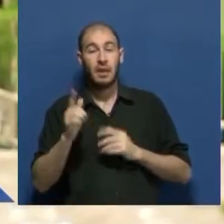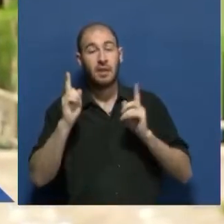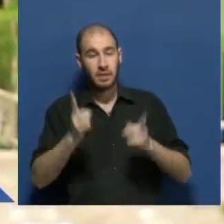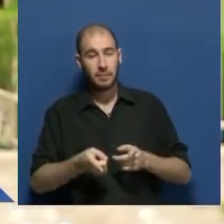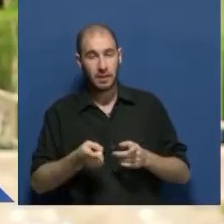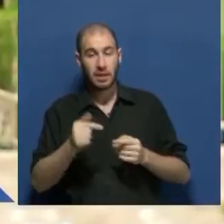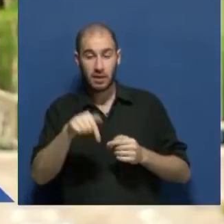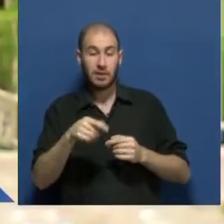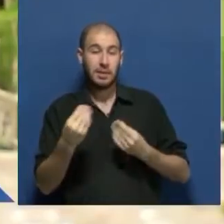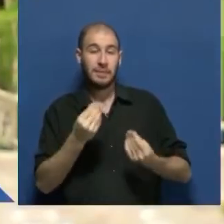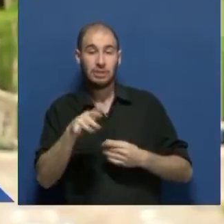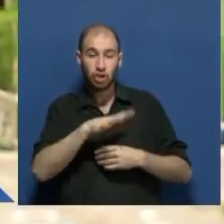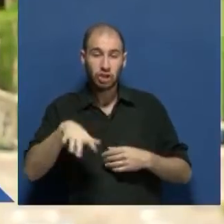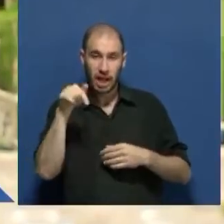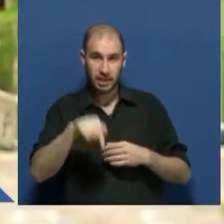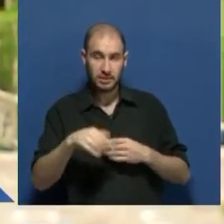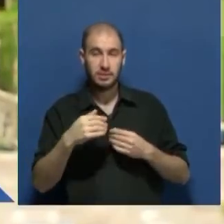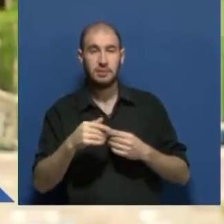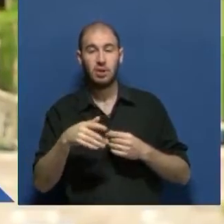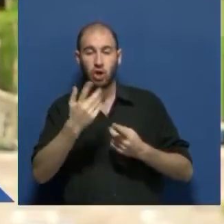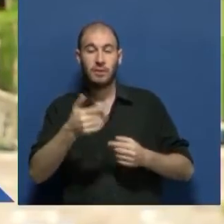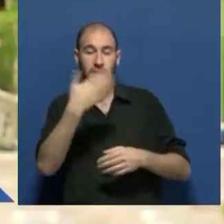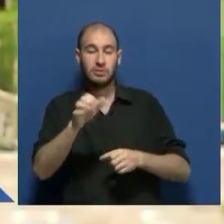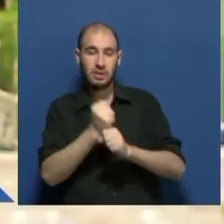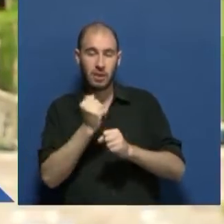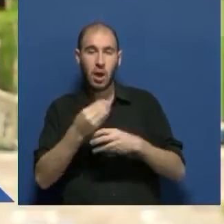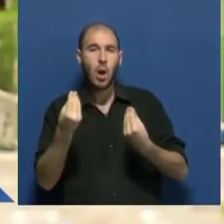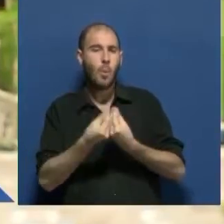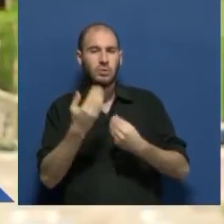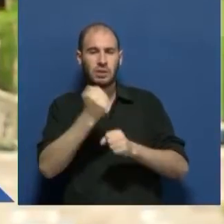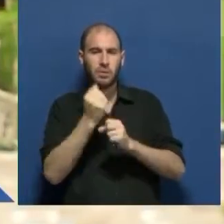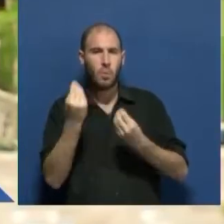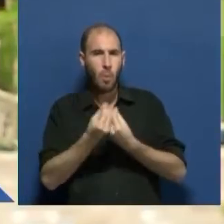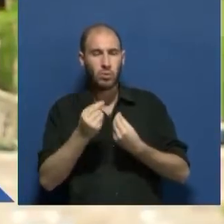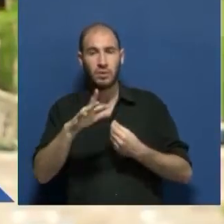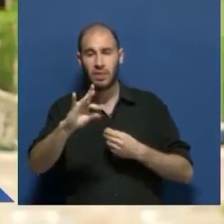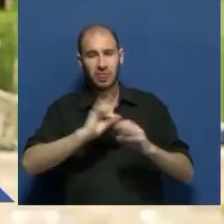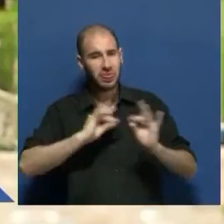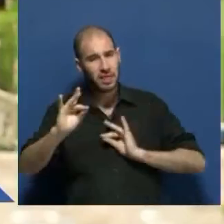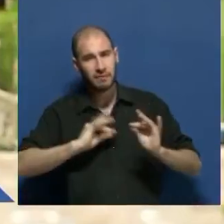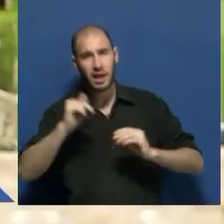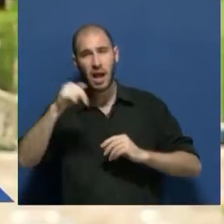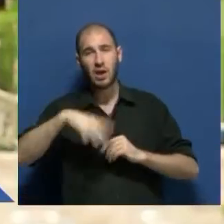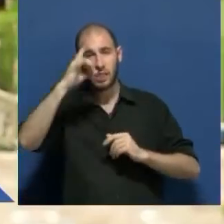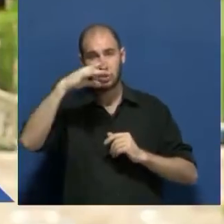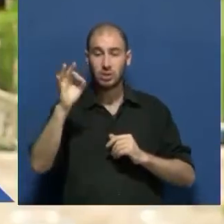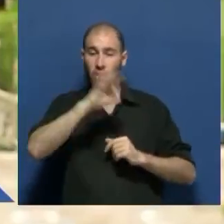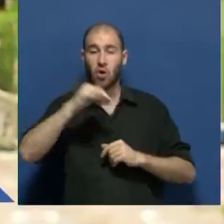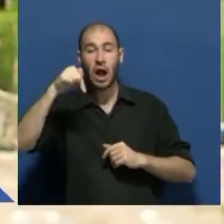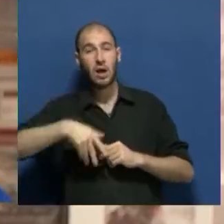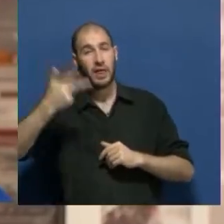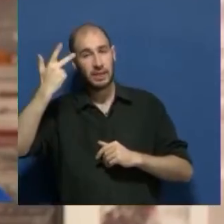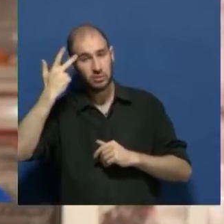que conocer la realidad social, la realidad de los trabajadores. La mayoría de los trabajadores ya se han endeudado con el ahora 12 o ahora